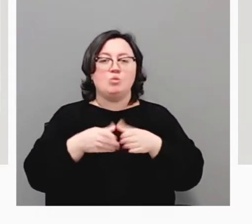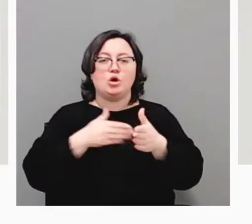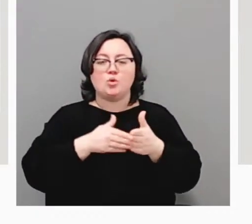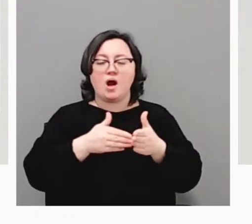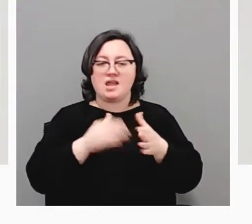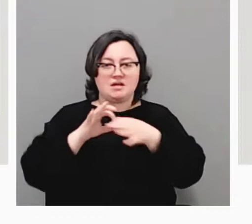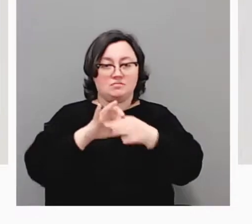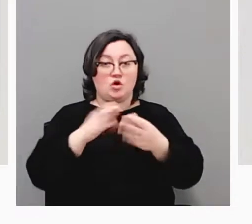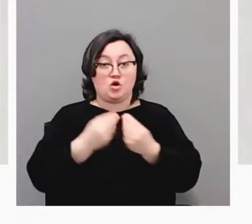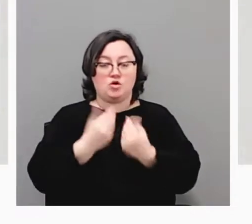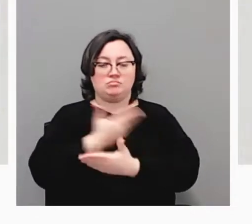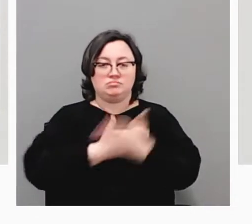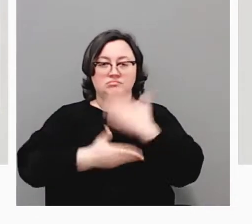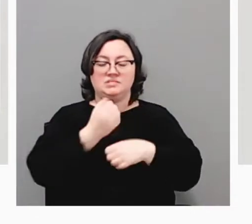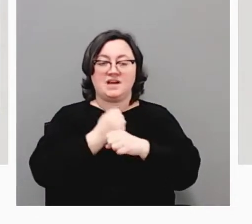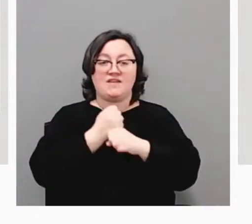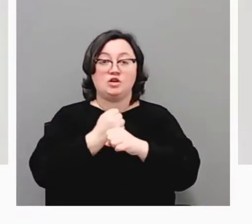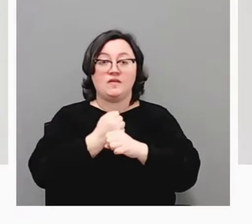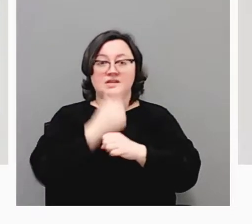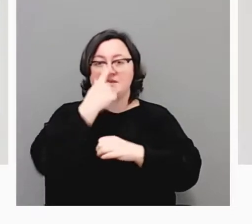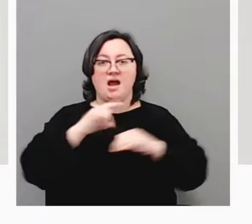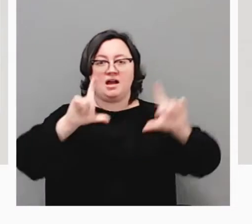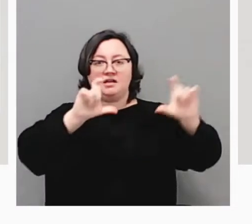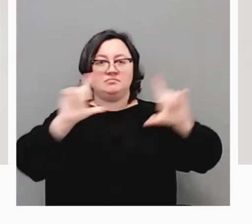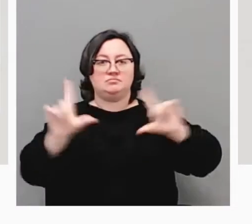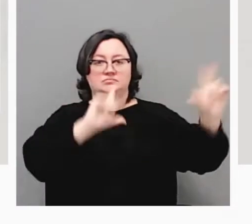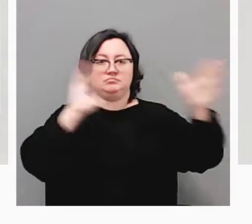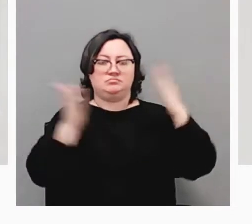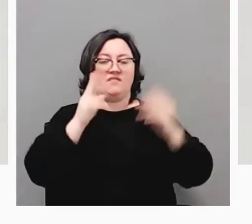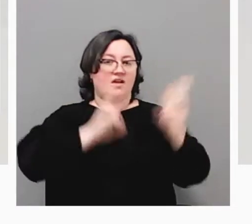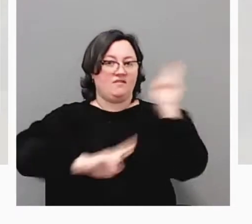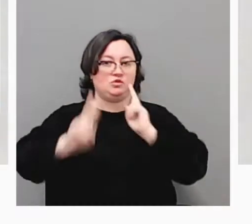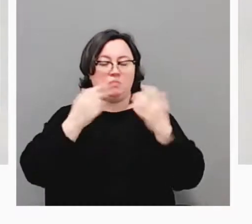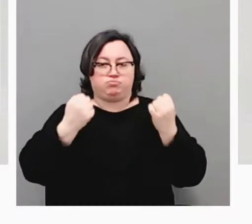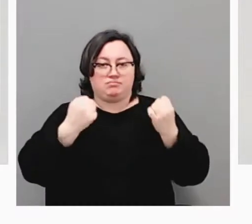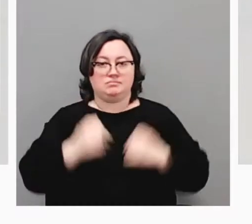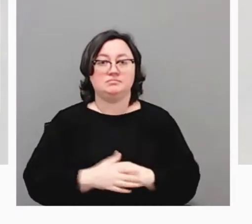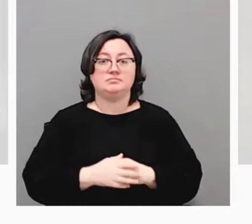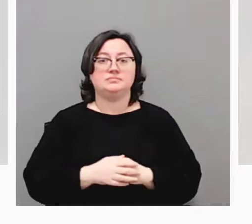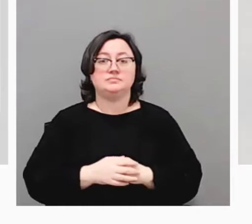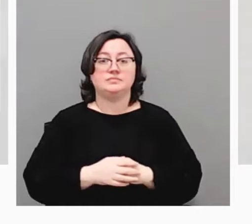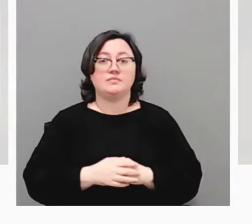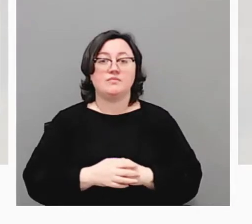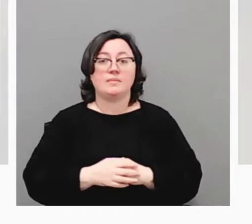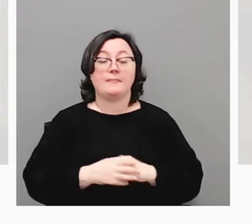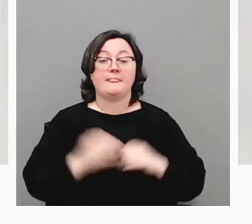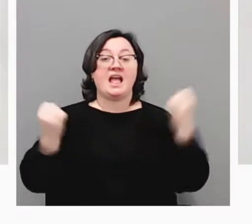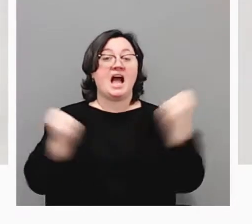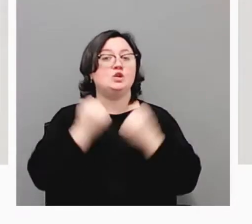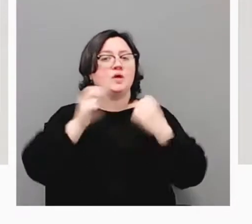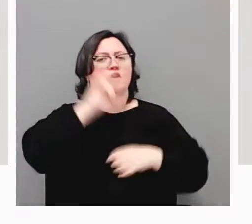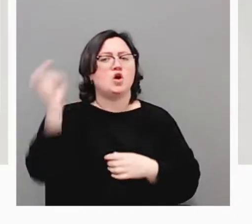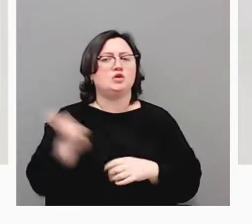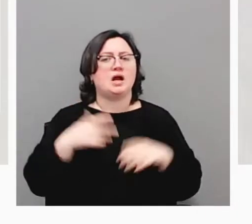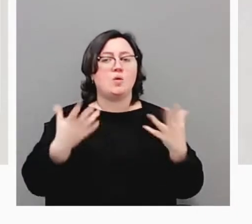pues van generando imágenes de esta potencia visual, ¿no? La siguiente actuación que tenemos prevista, que está ya iniciada,